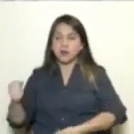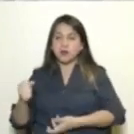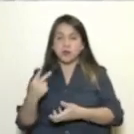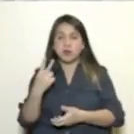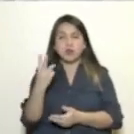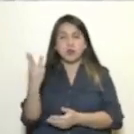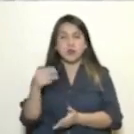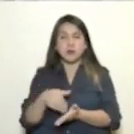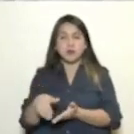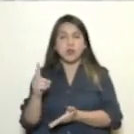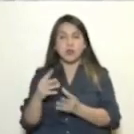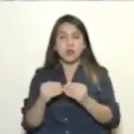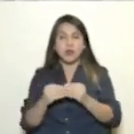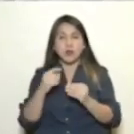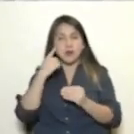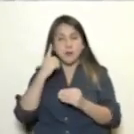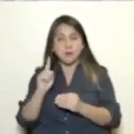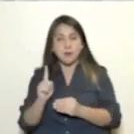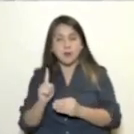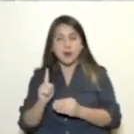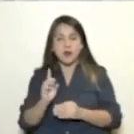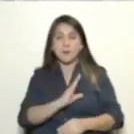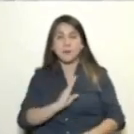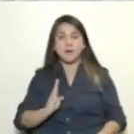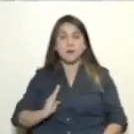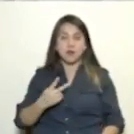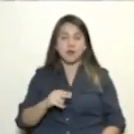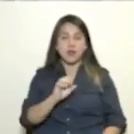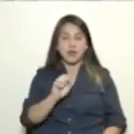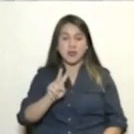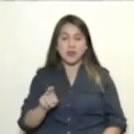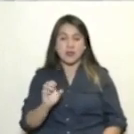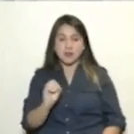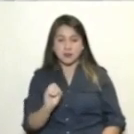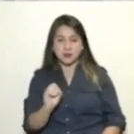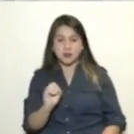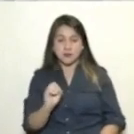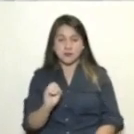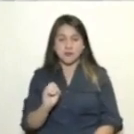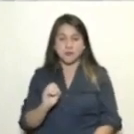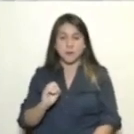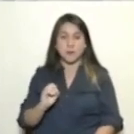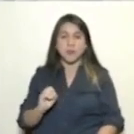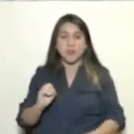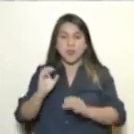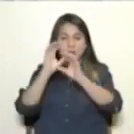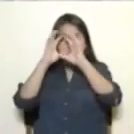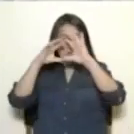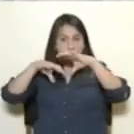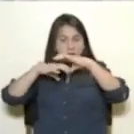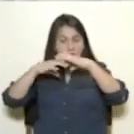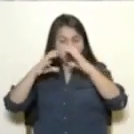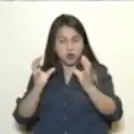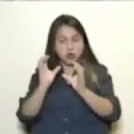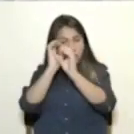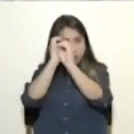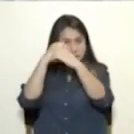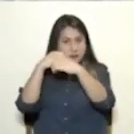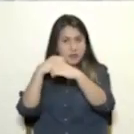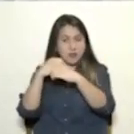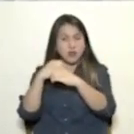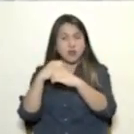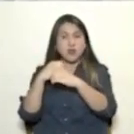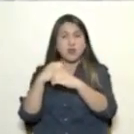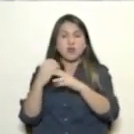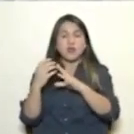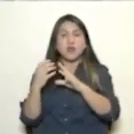millones de dólares para que fuéramos miembros de la ESO, el European Southern Observatory, el Observatorio Astronómico de la Unión